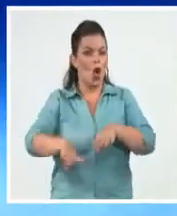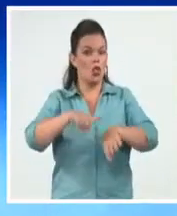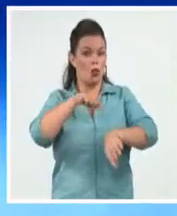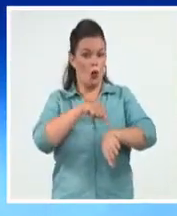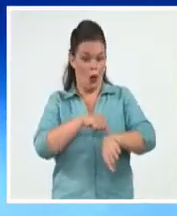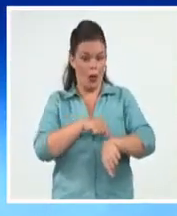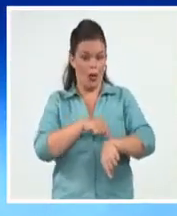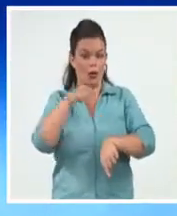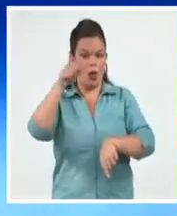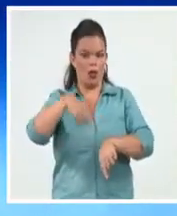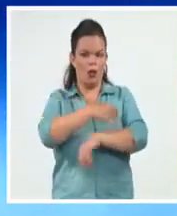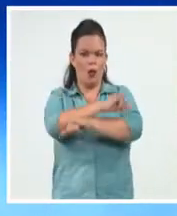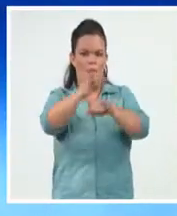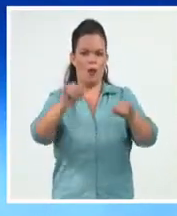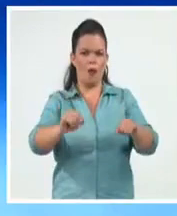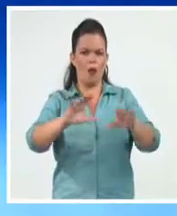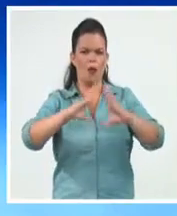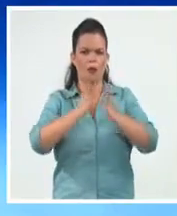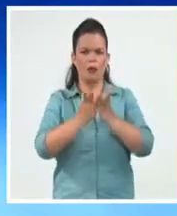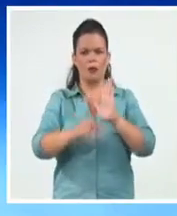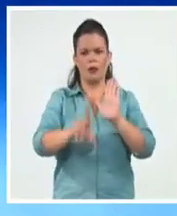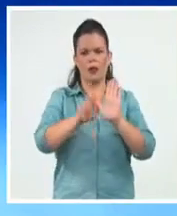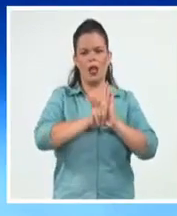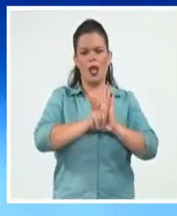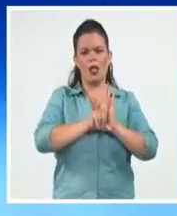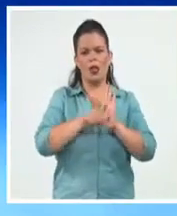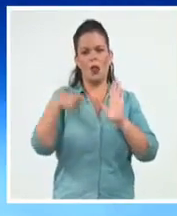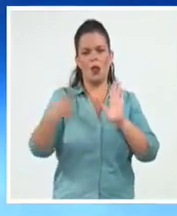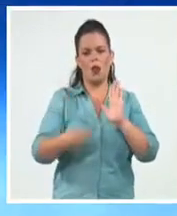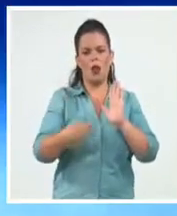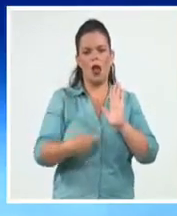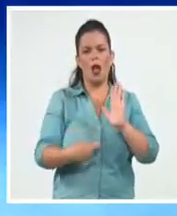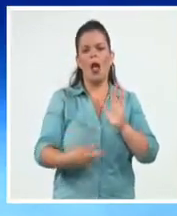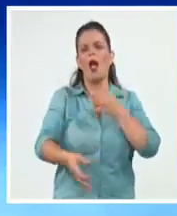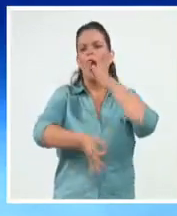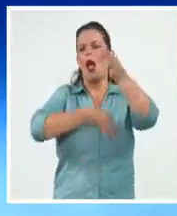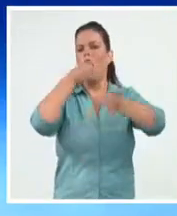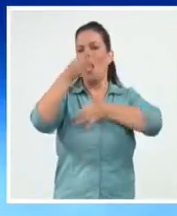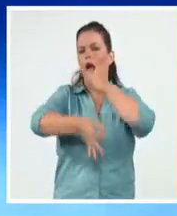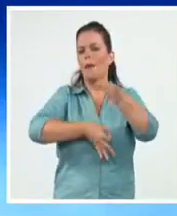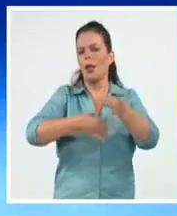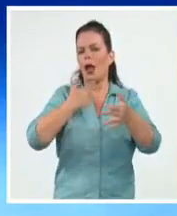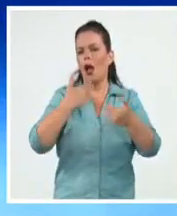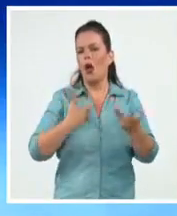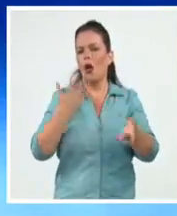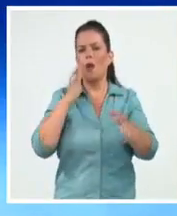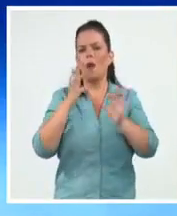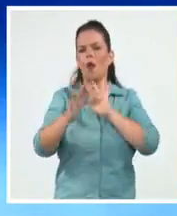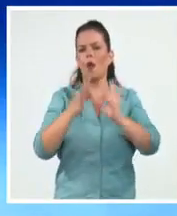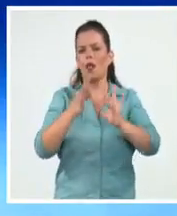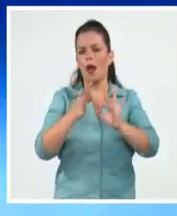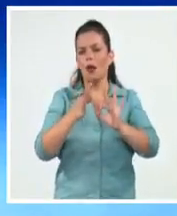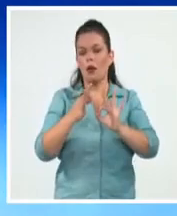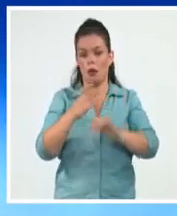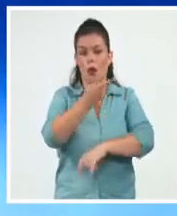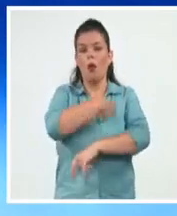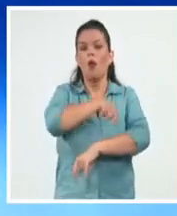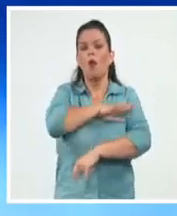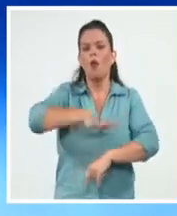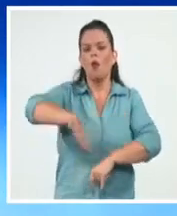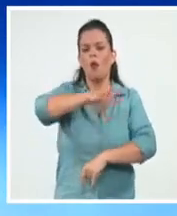de orden jurídico que nos permitan comprender cómo protegernos como nación y también como pueblo pacífico que